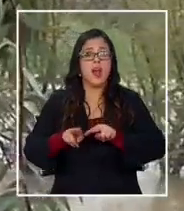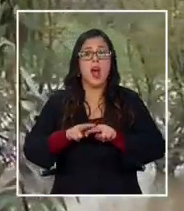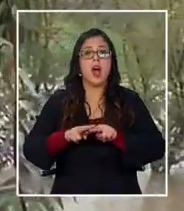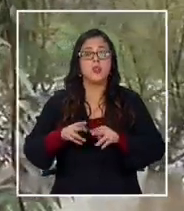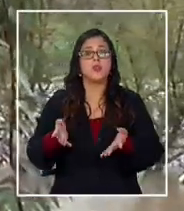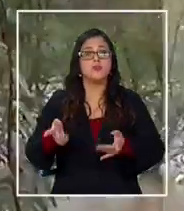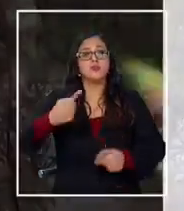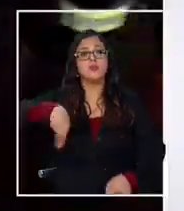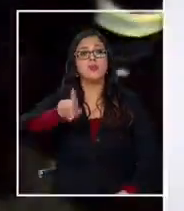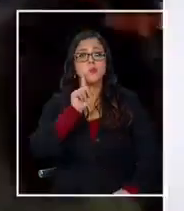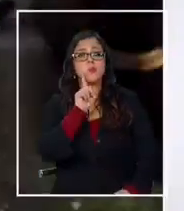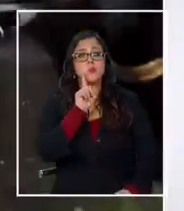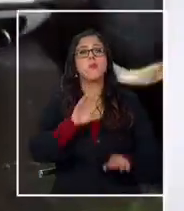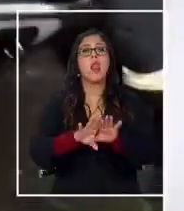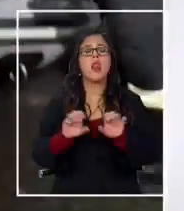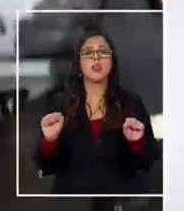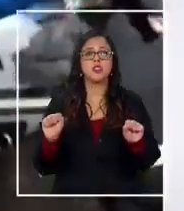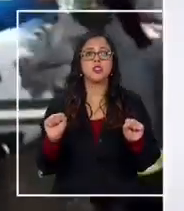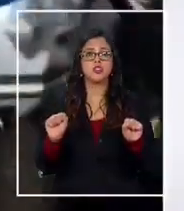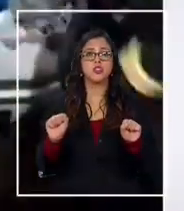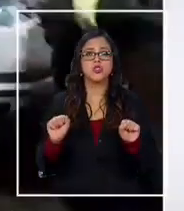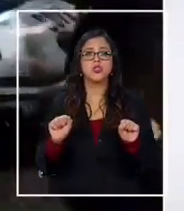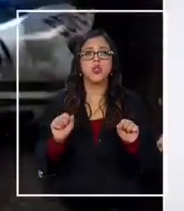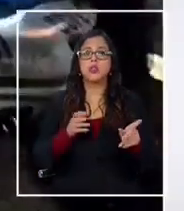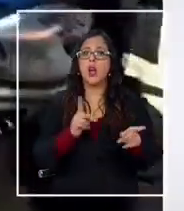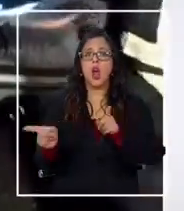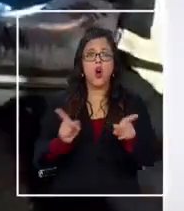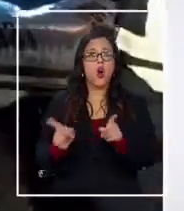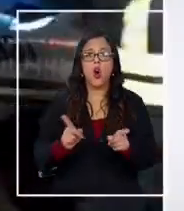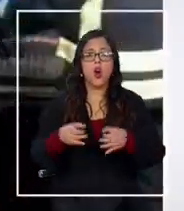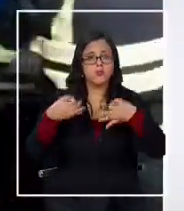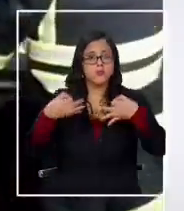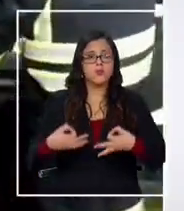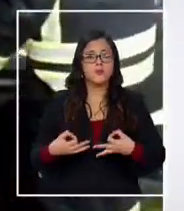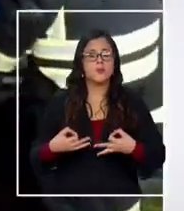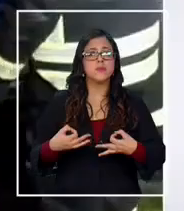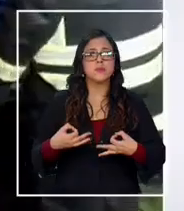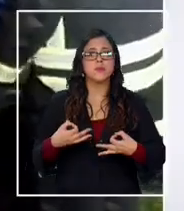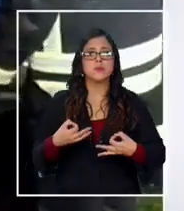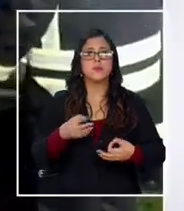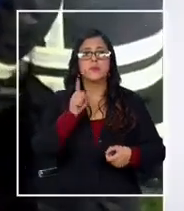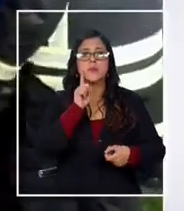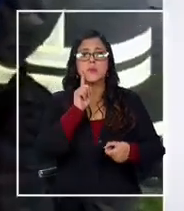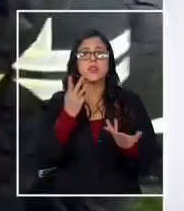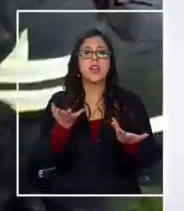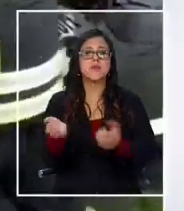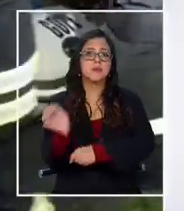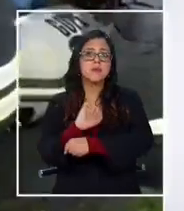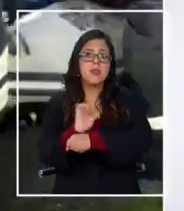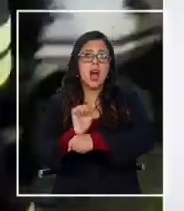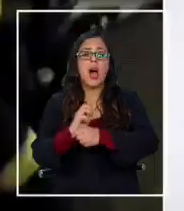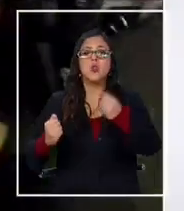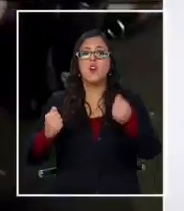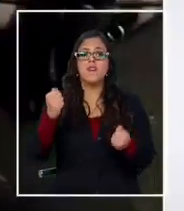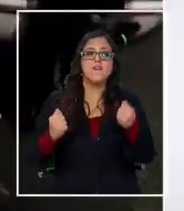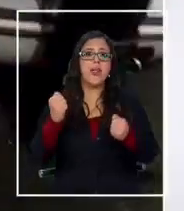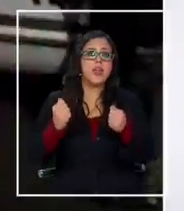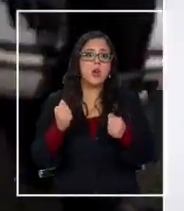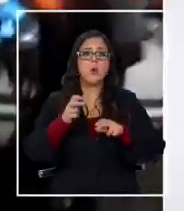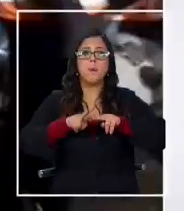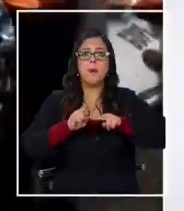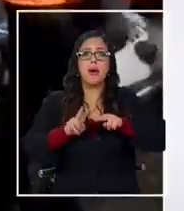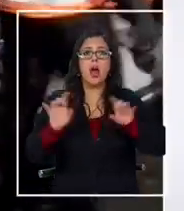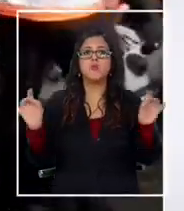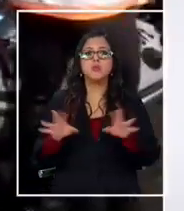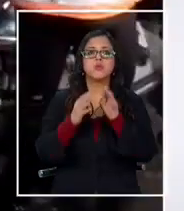forma. Están listos, están organizados, ya tienen los vehículos preparados para poder salir en el momento